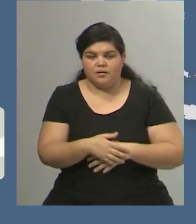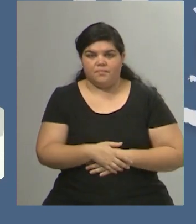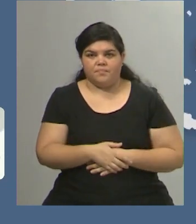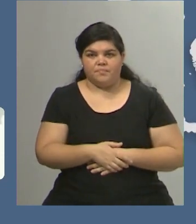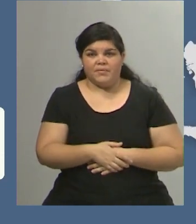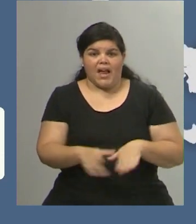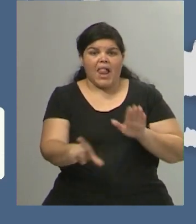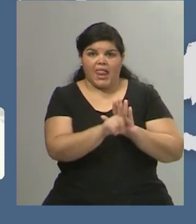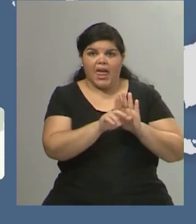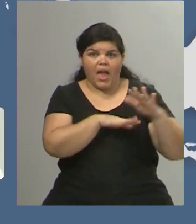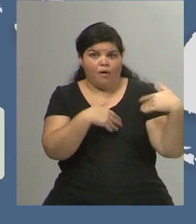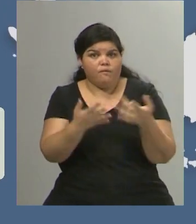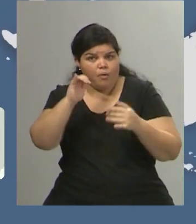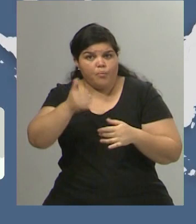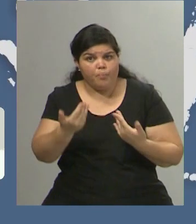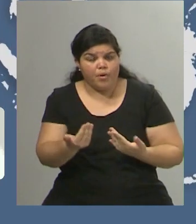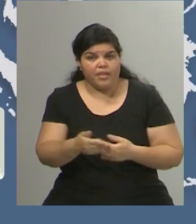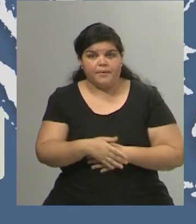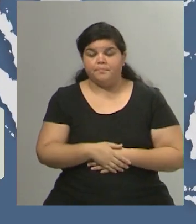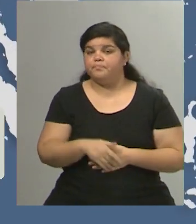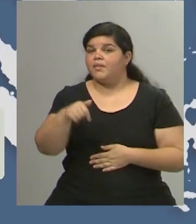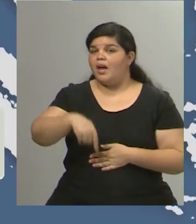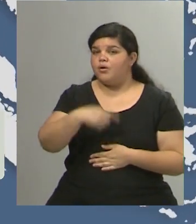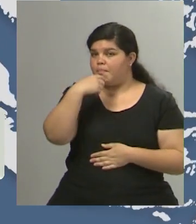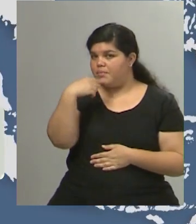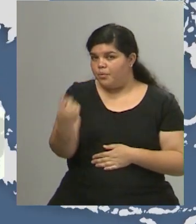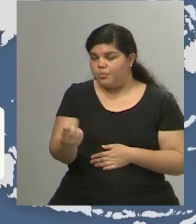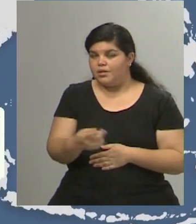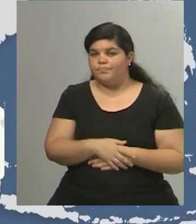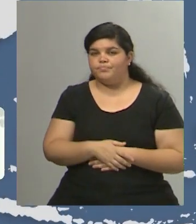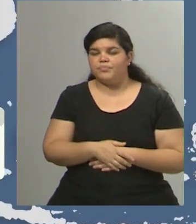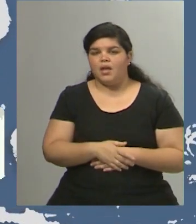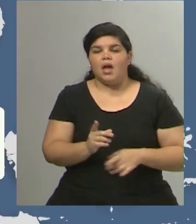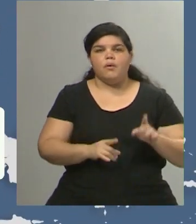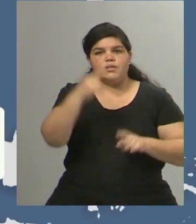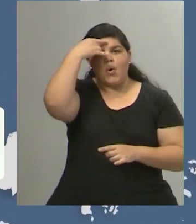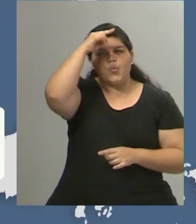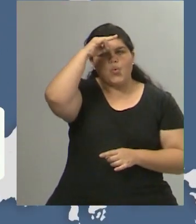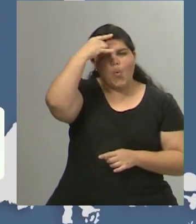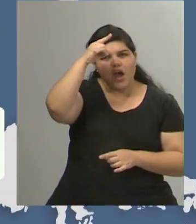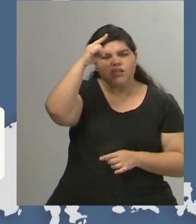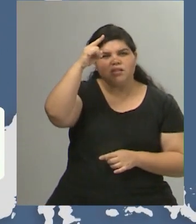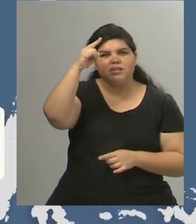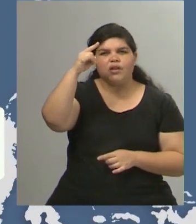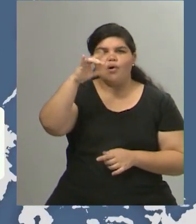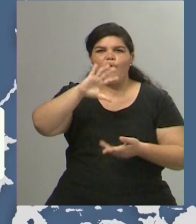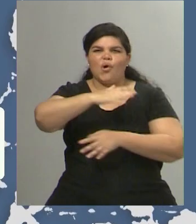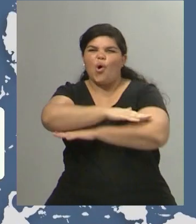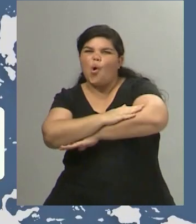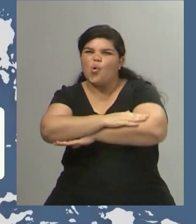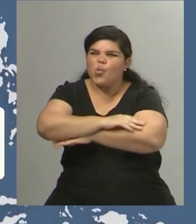La pregunta ahora, Félix, teniendo en cuenta que Uruguay ha tenido algunas actitudes que dentro del bloque no han sido bien vistas